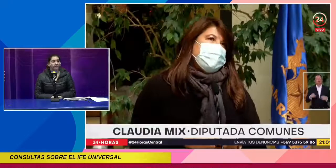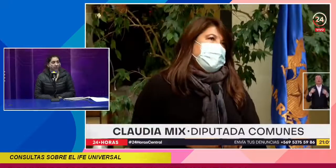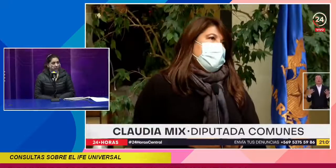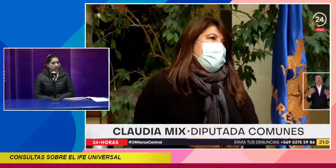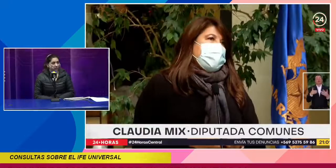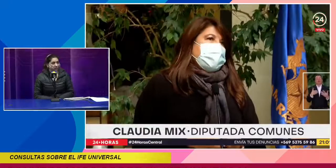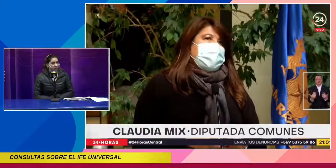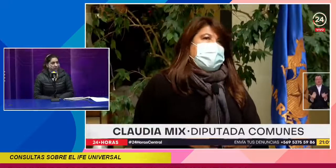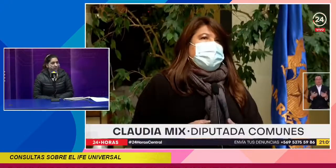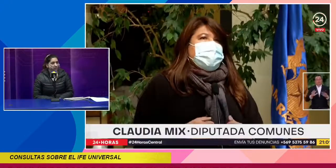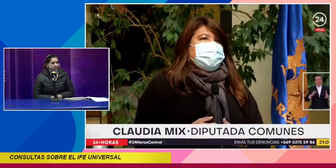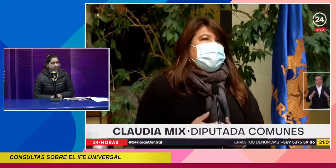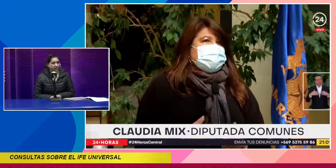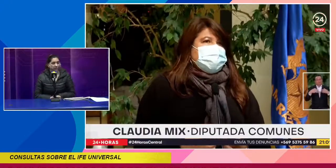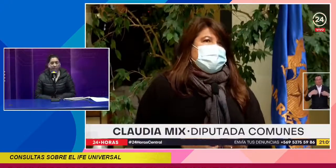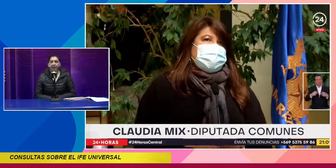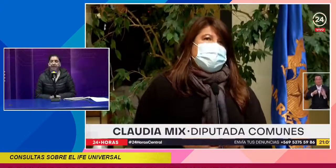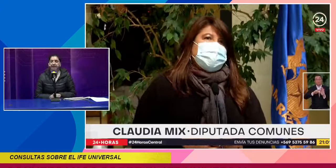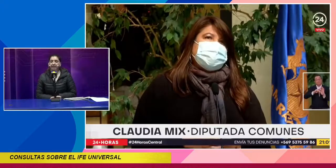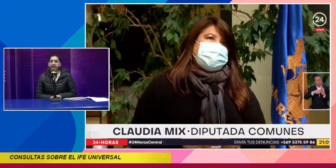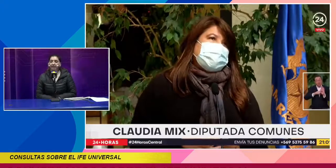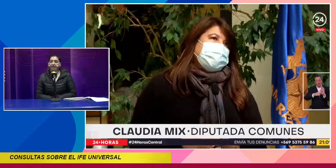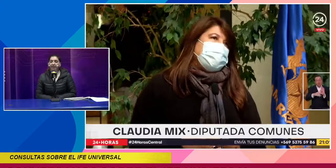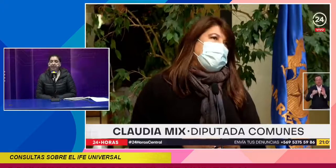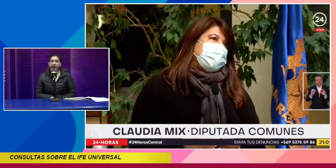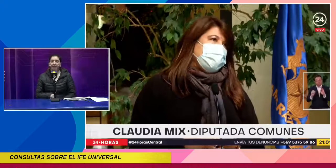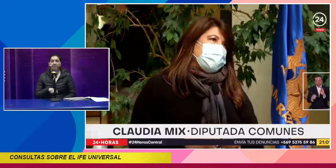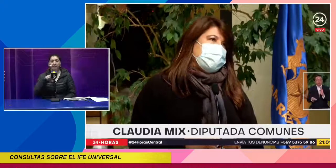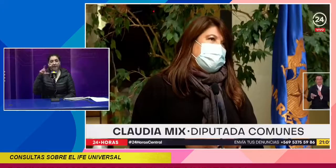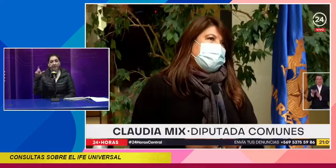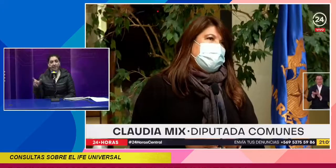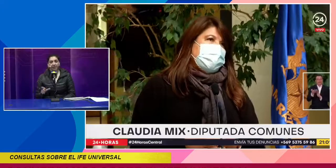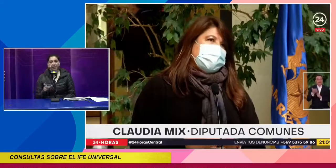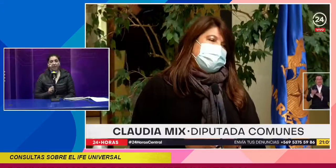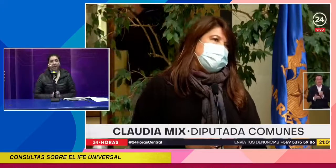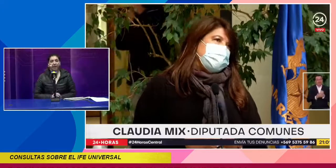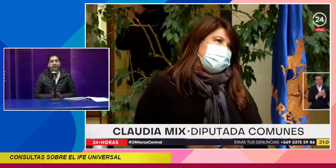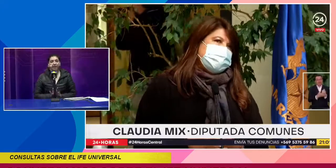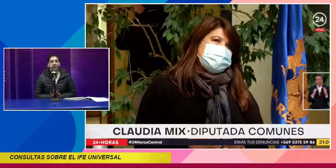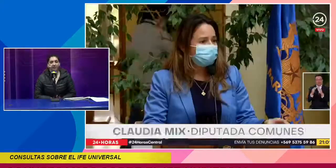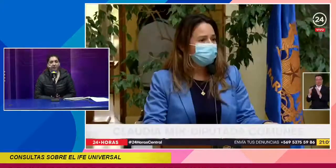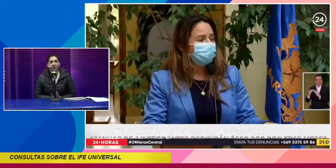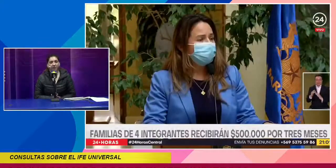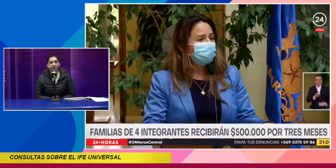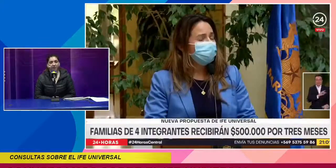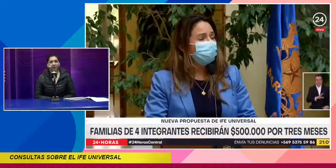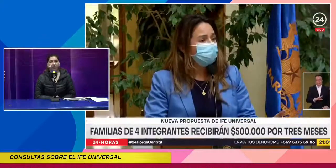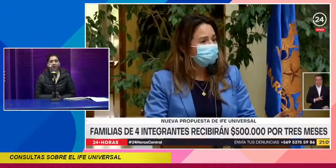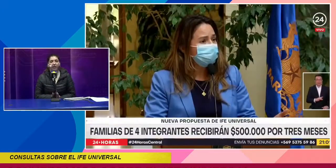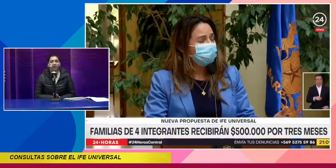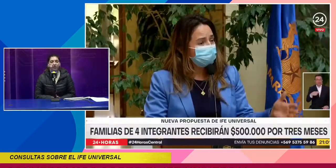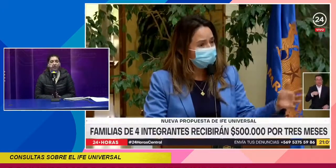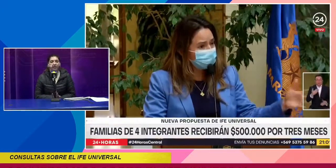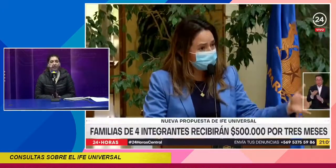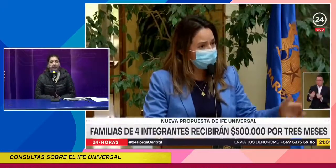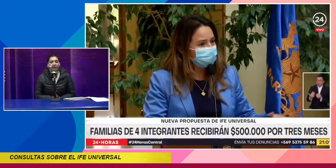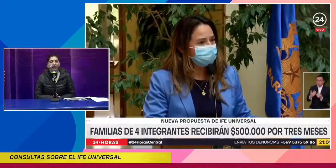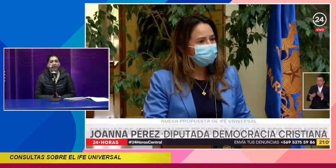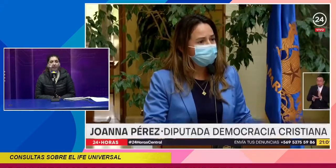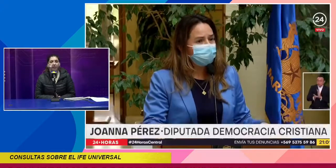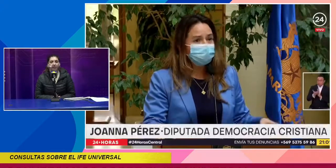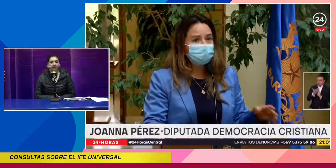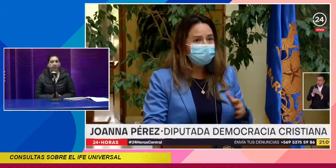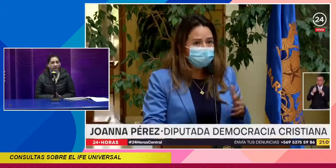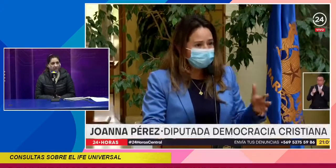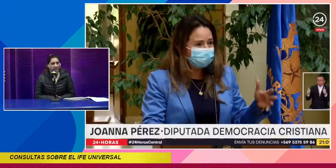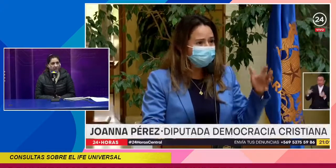IFE ampliado. Sí. Ya, ese IFE ampliaba esta cobertura hasta el 80% de las personas que tenían